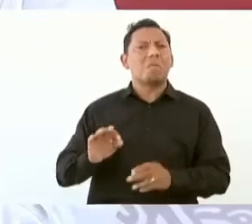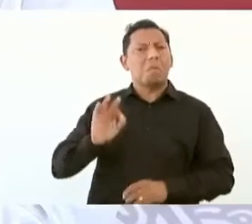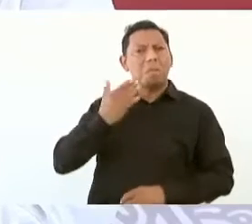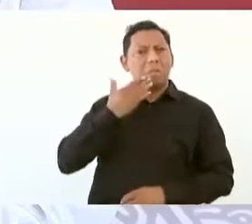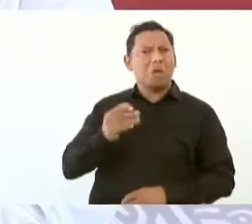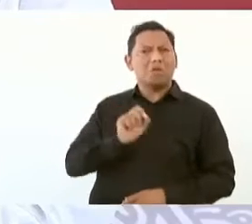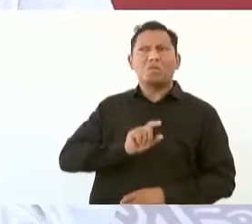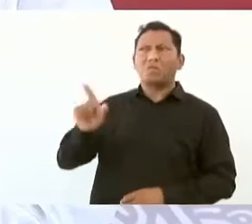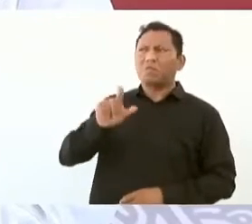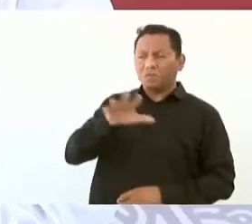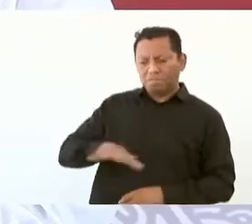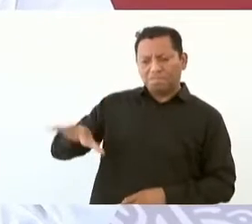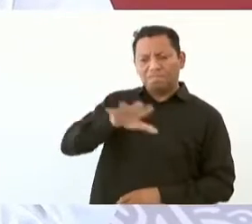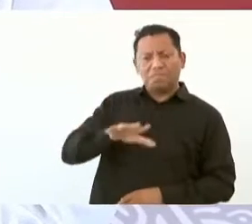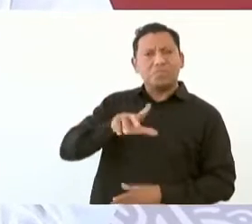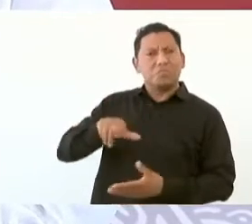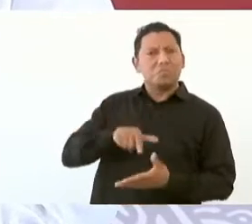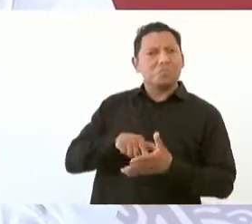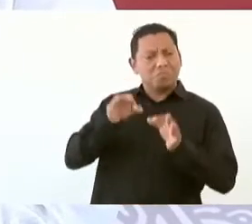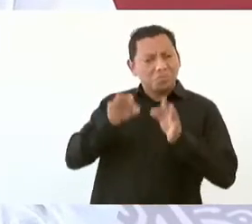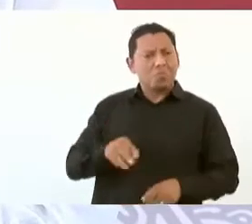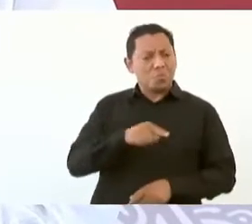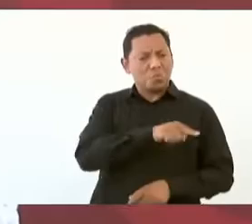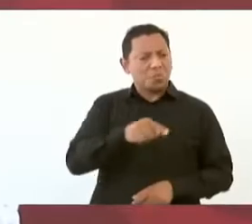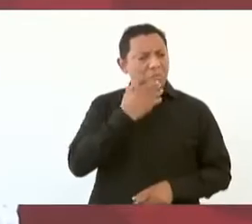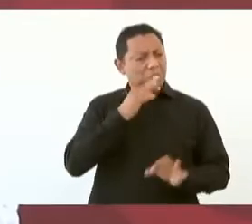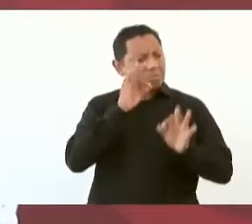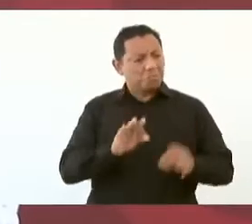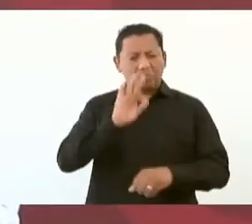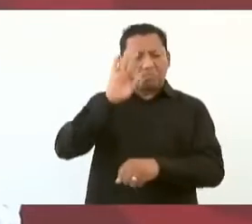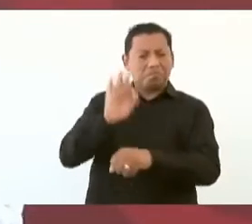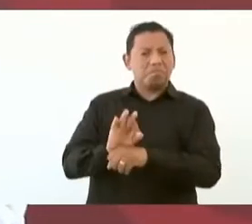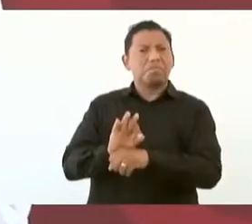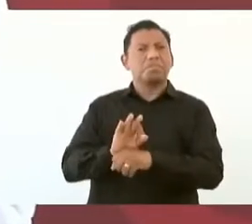refinería. Es un ejemplo.